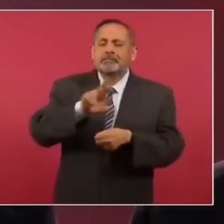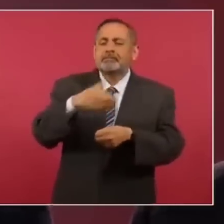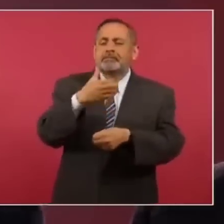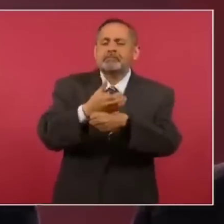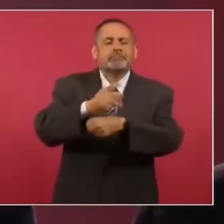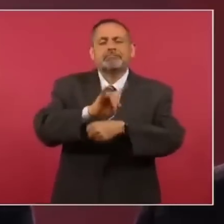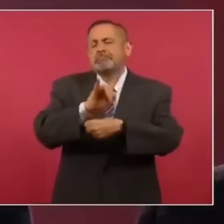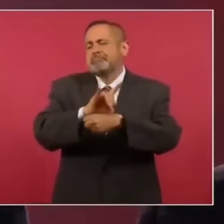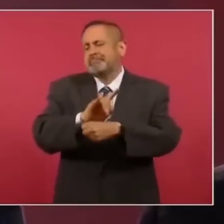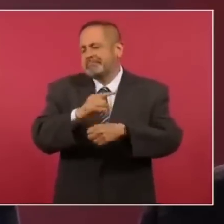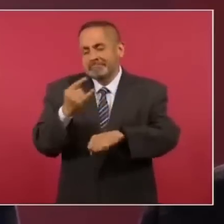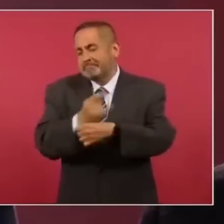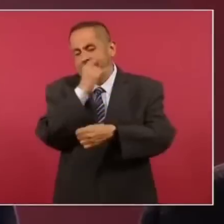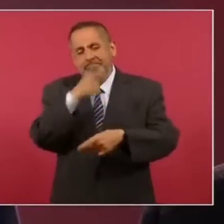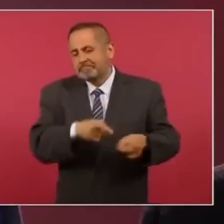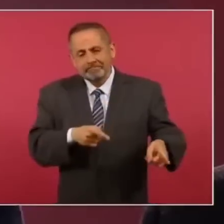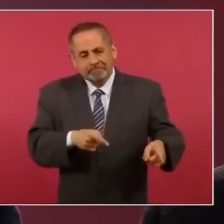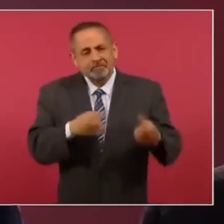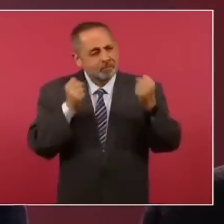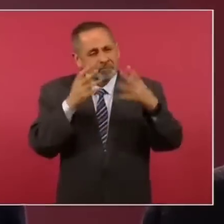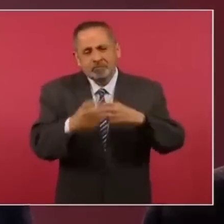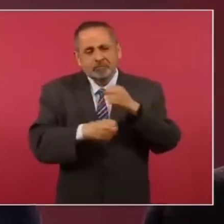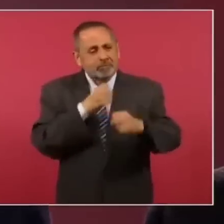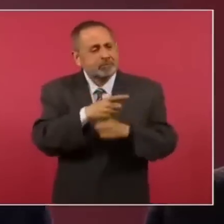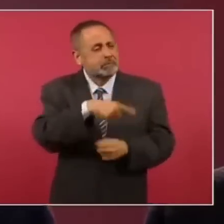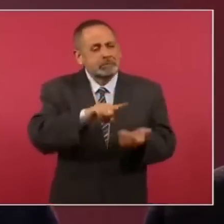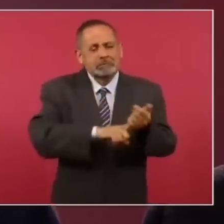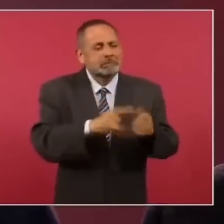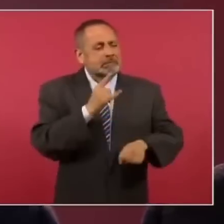simulada que se padeció por mucho tiempo y que